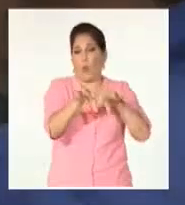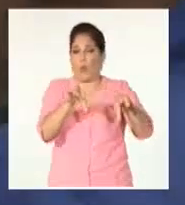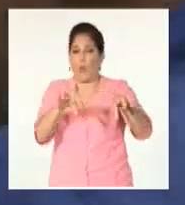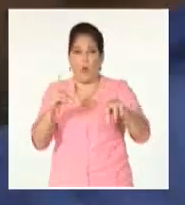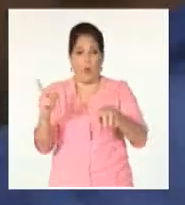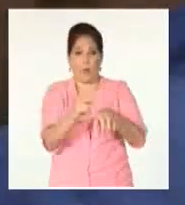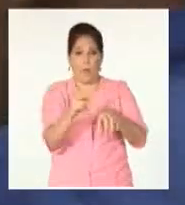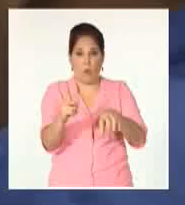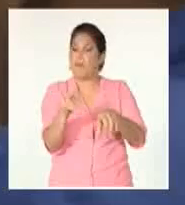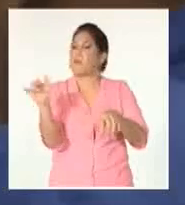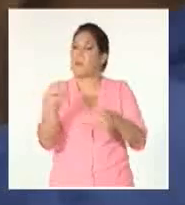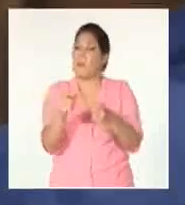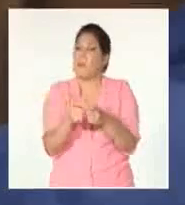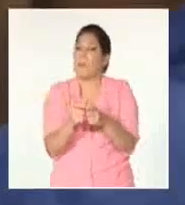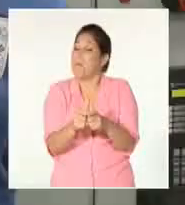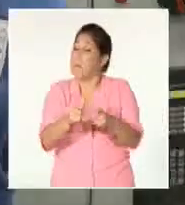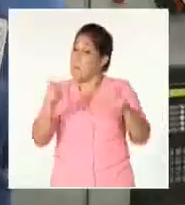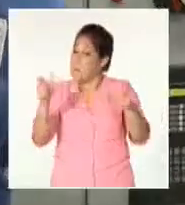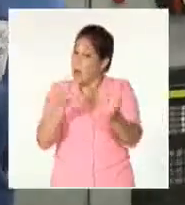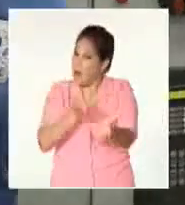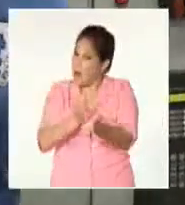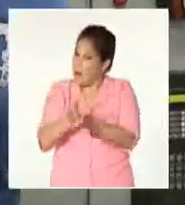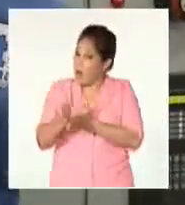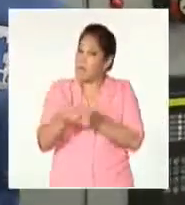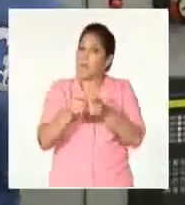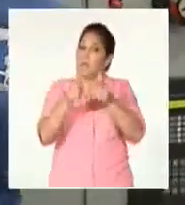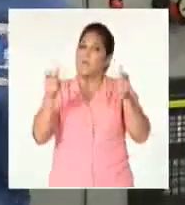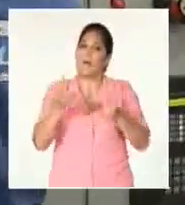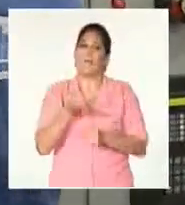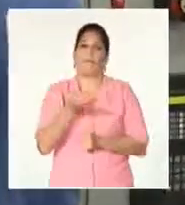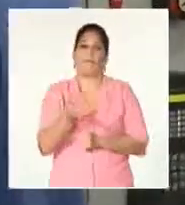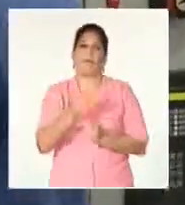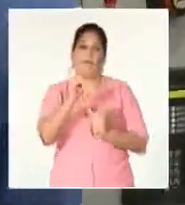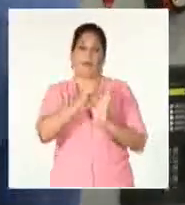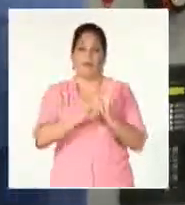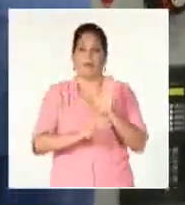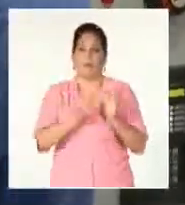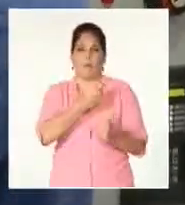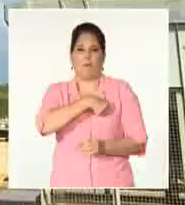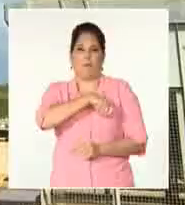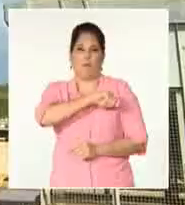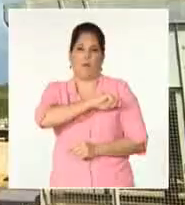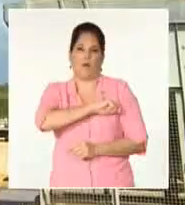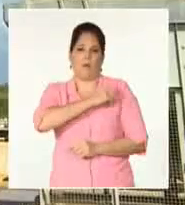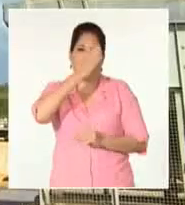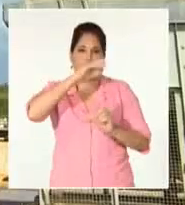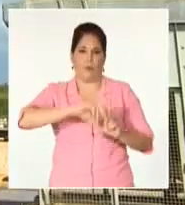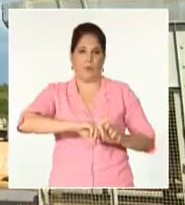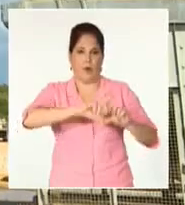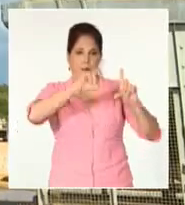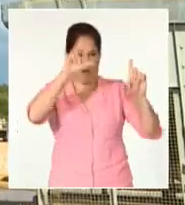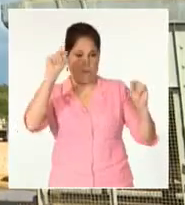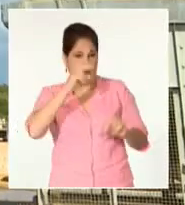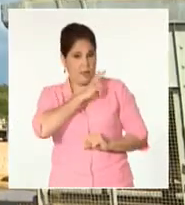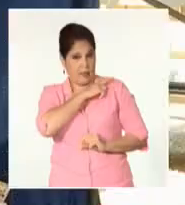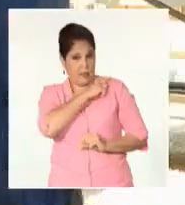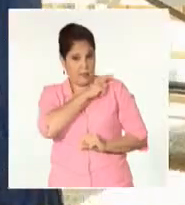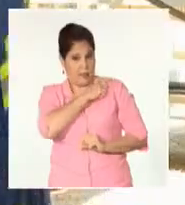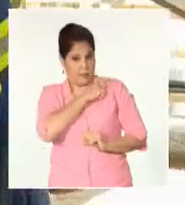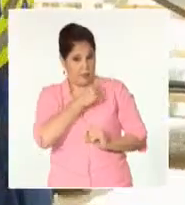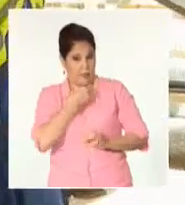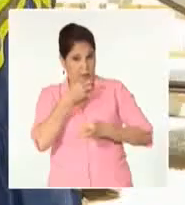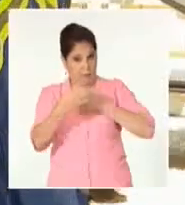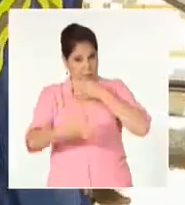coincide con un aumento sostenido de las demandas de electricidad en el país. Directivos